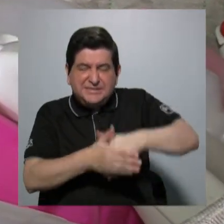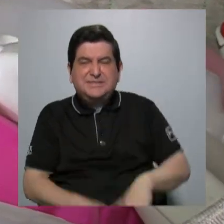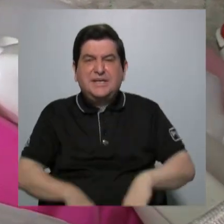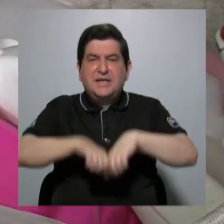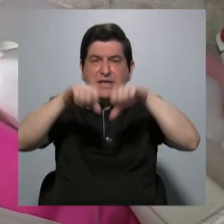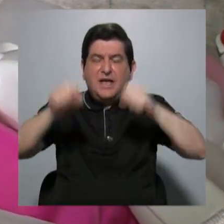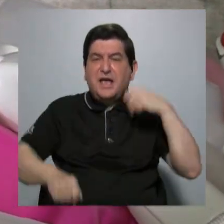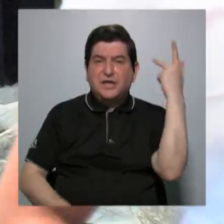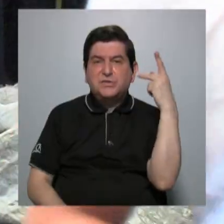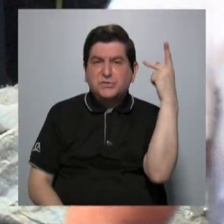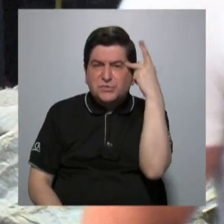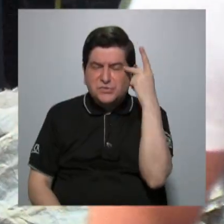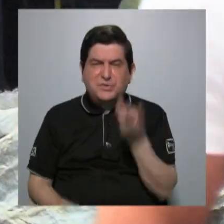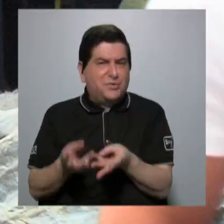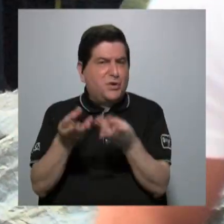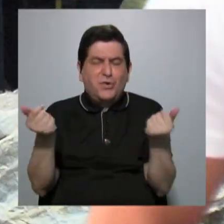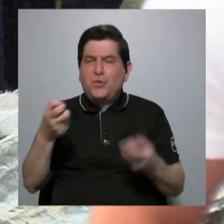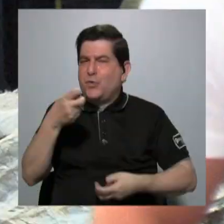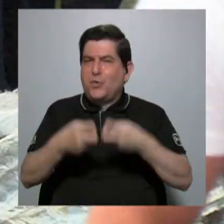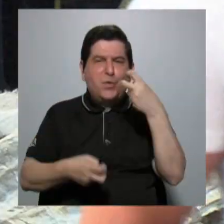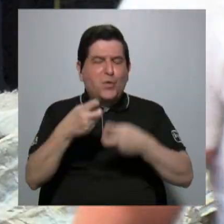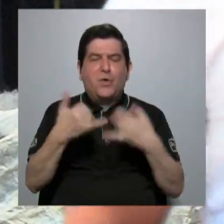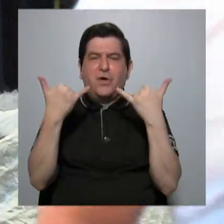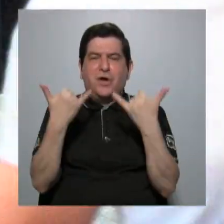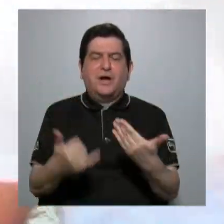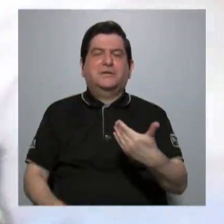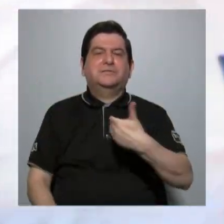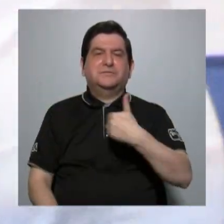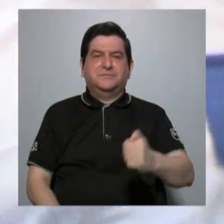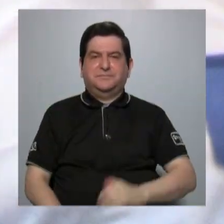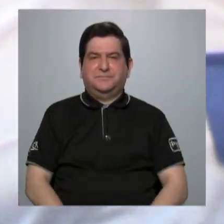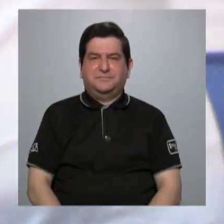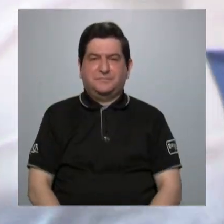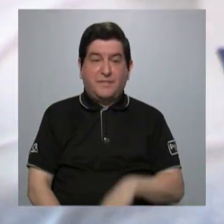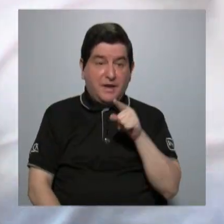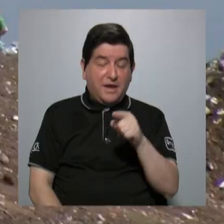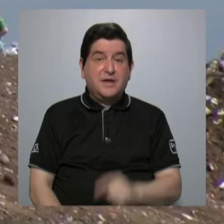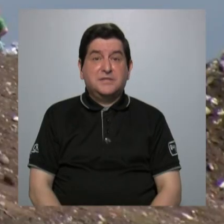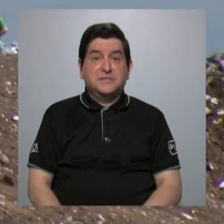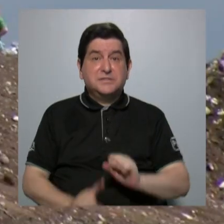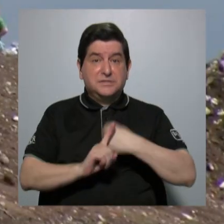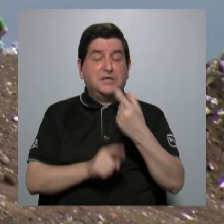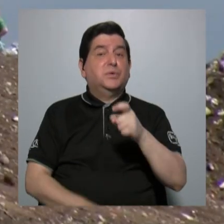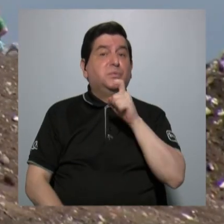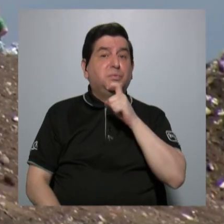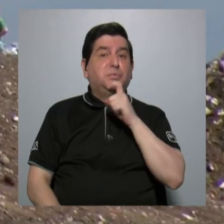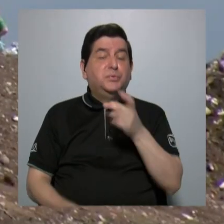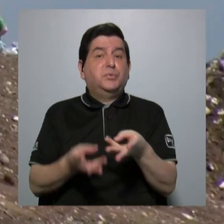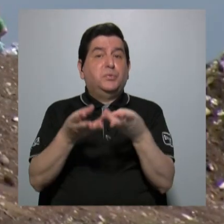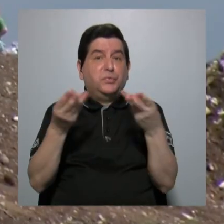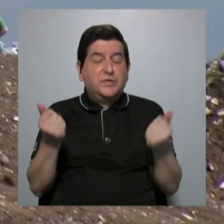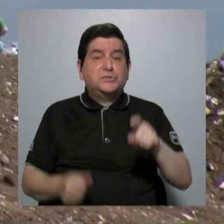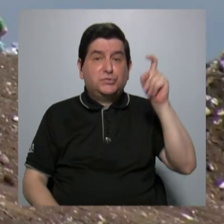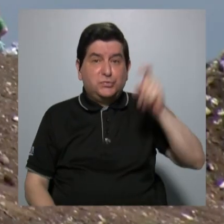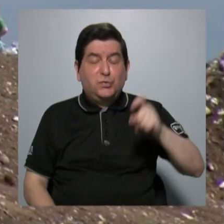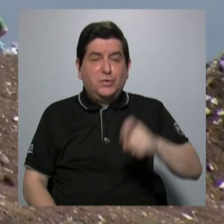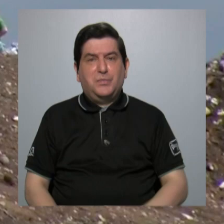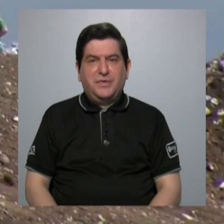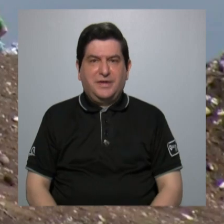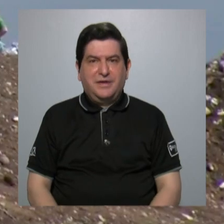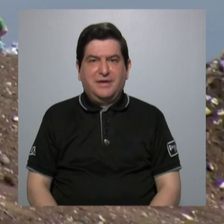un sistema político que no resuelve la problemática que hoy estamos teniendo. Y eso es una brasa que tiene que